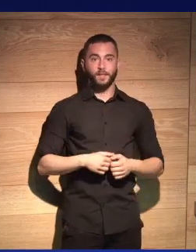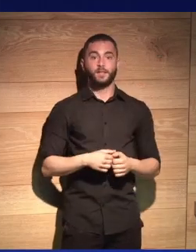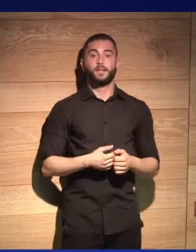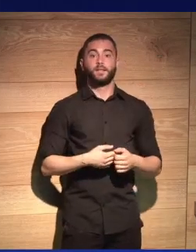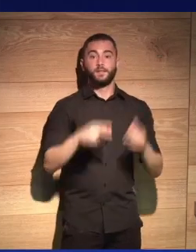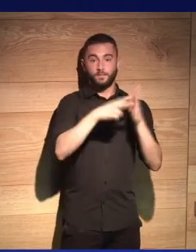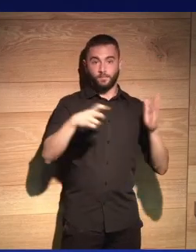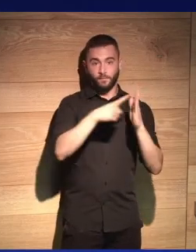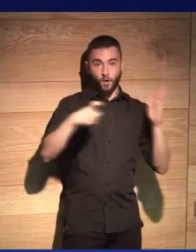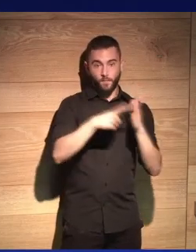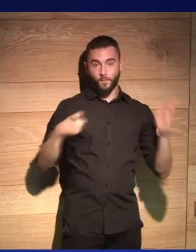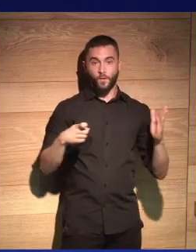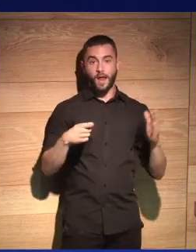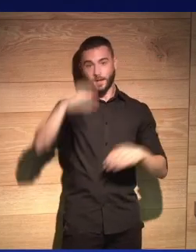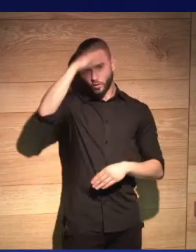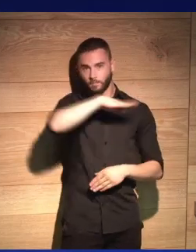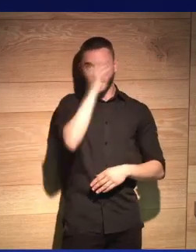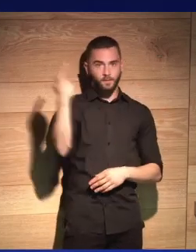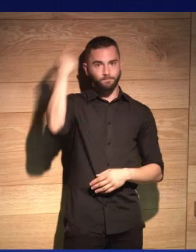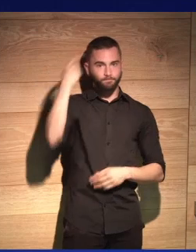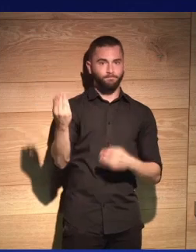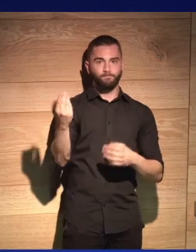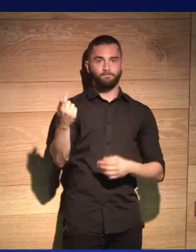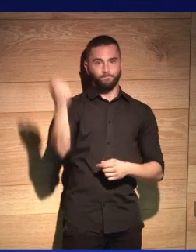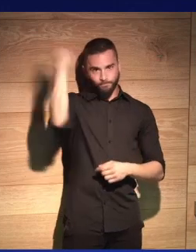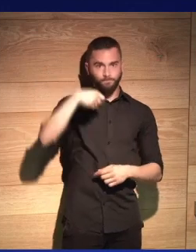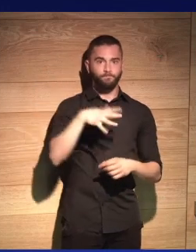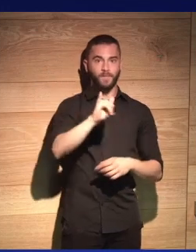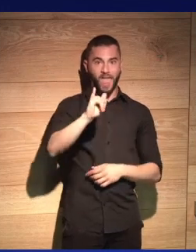de los padres, calculando el tiempo y la distancia